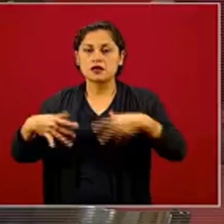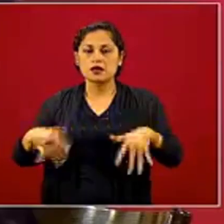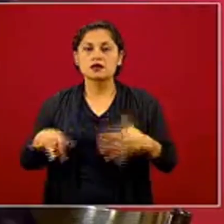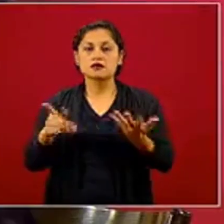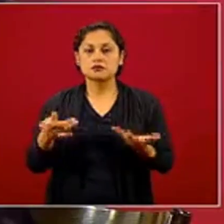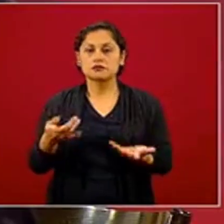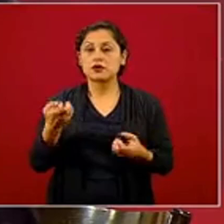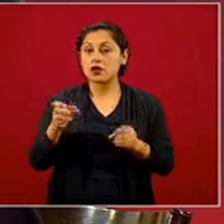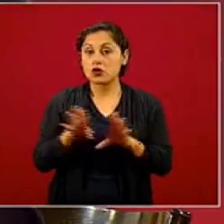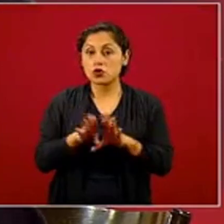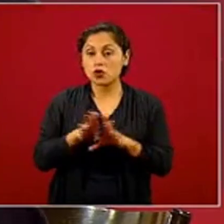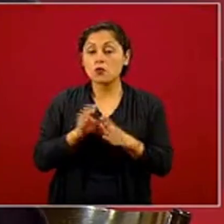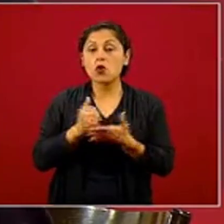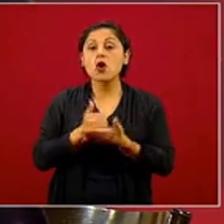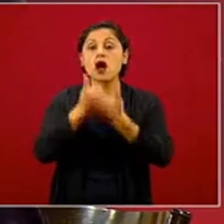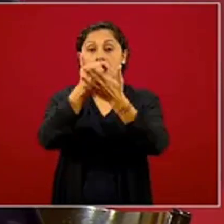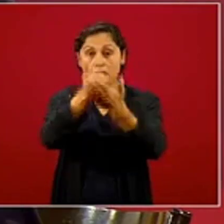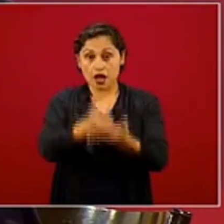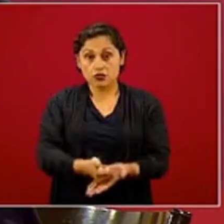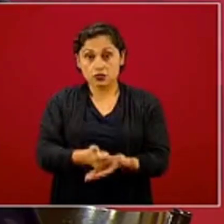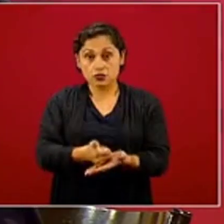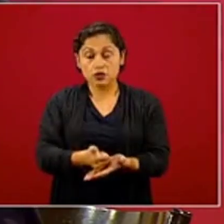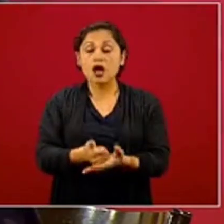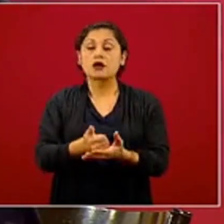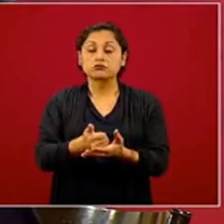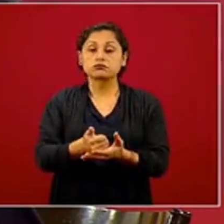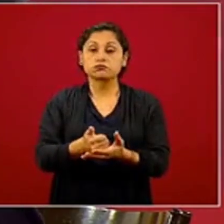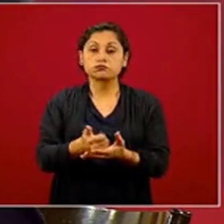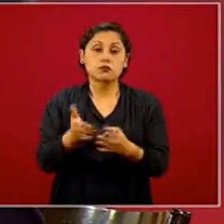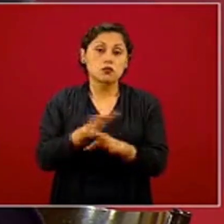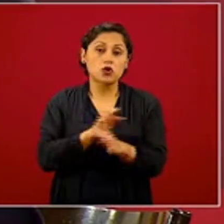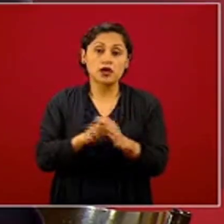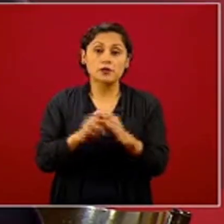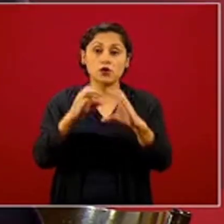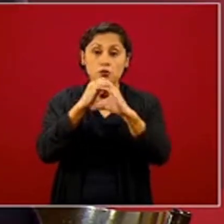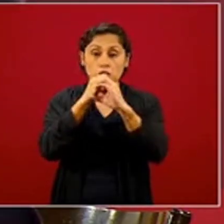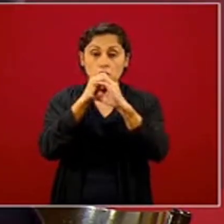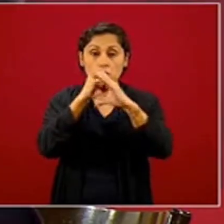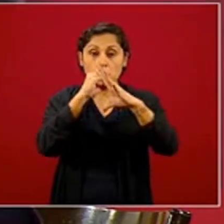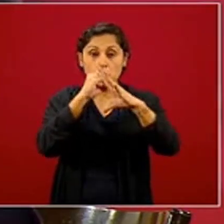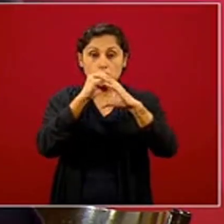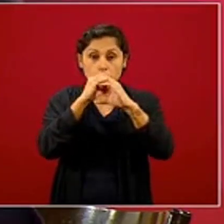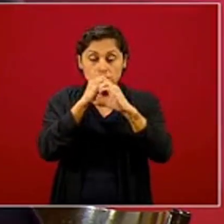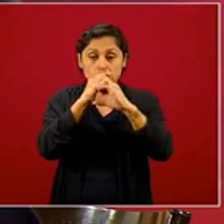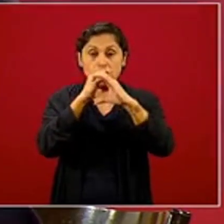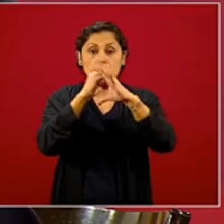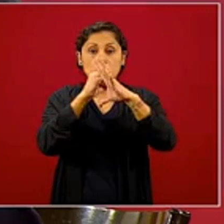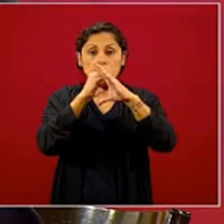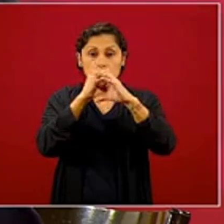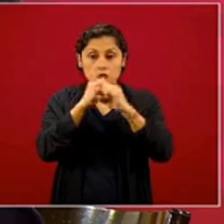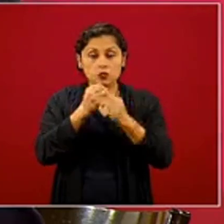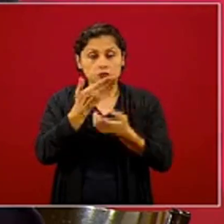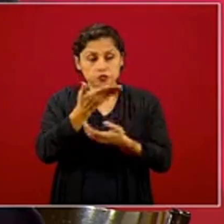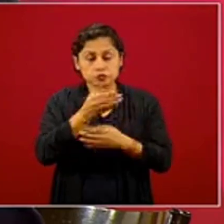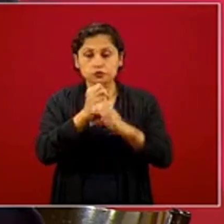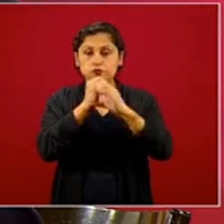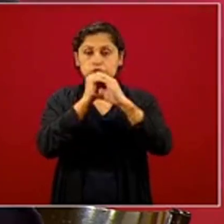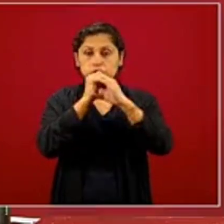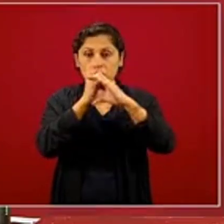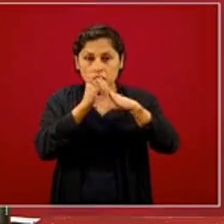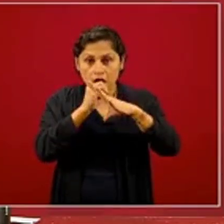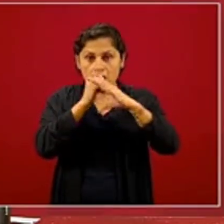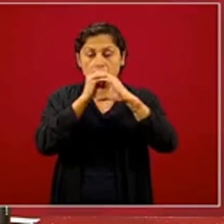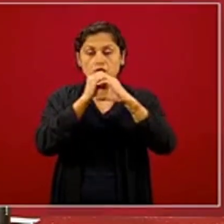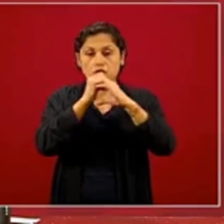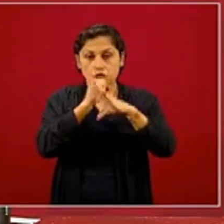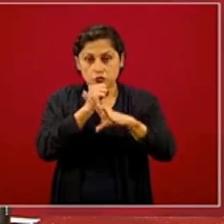es ponerle un medio físico, una bolsa de papel, por ejemplo, y pedirle que respire con suavidad durante algunos minutos hasta